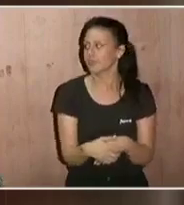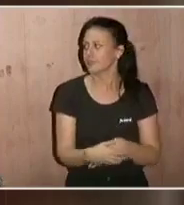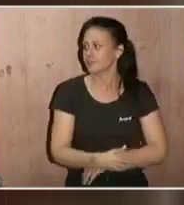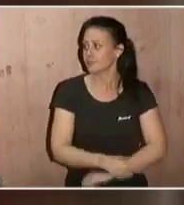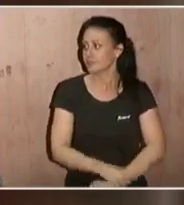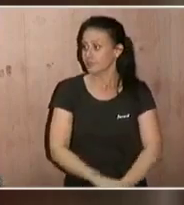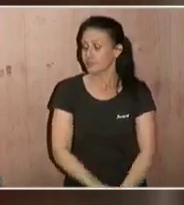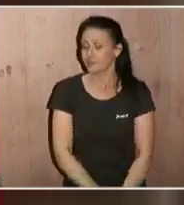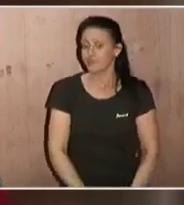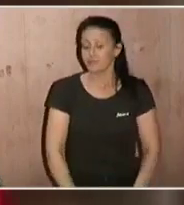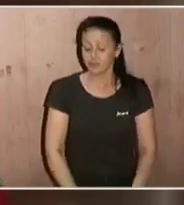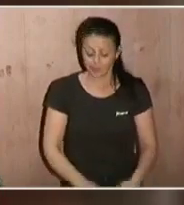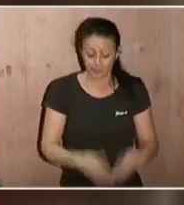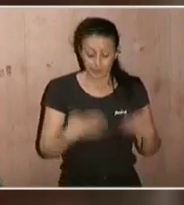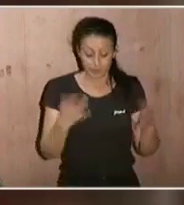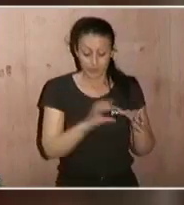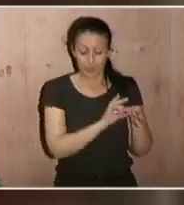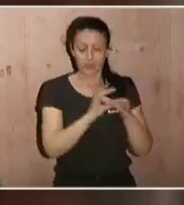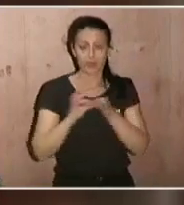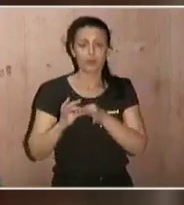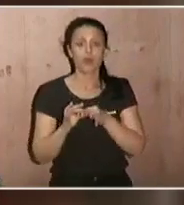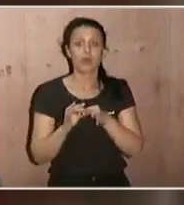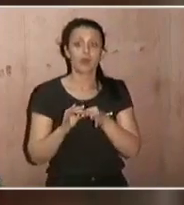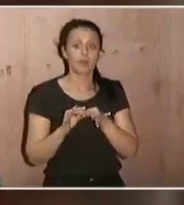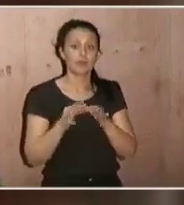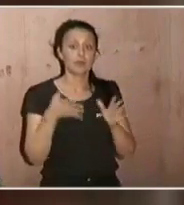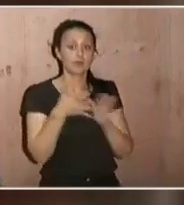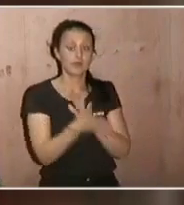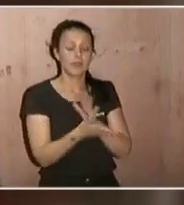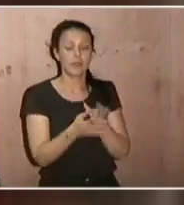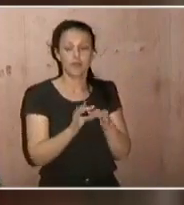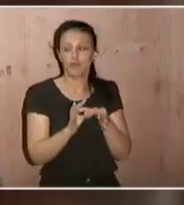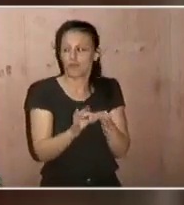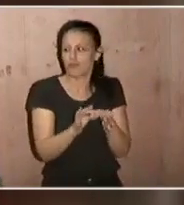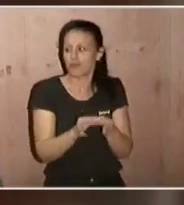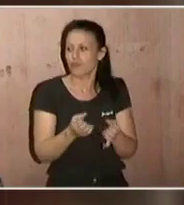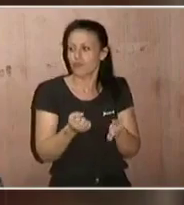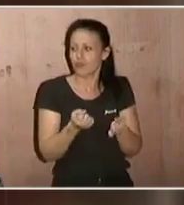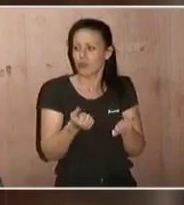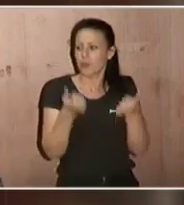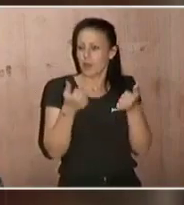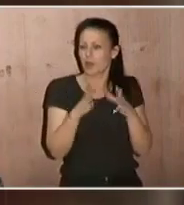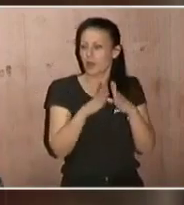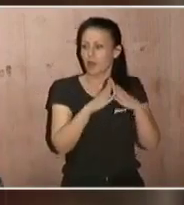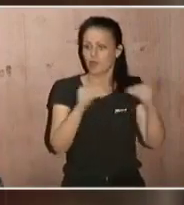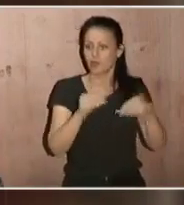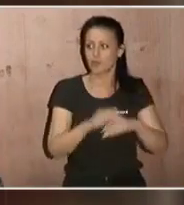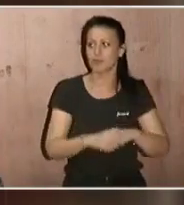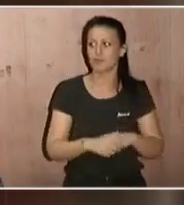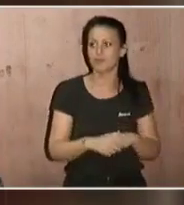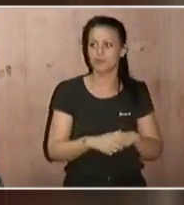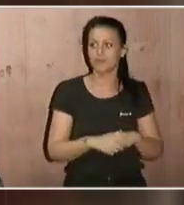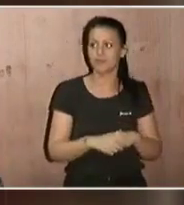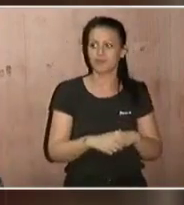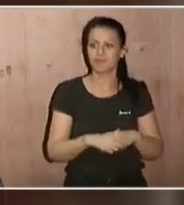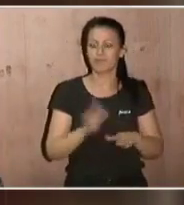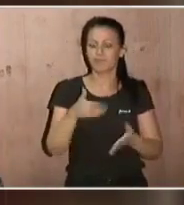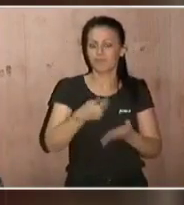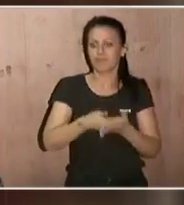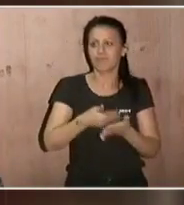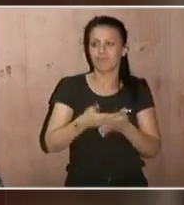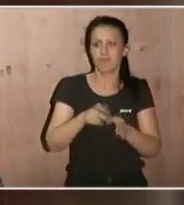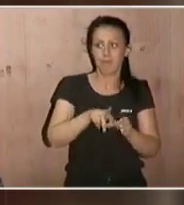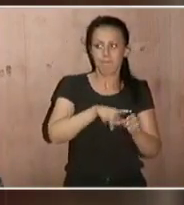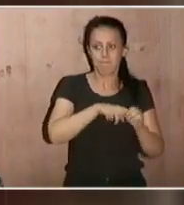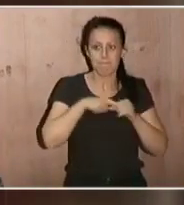No obstante, la vinculación es mucho más estrecha con la propia institución universitaria. Así lo demuestra su